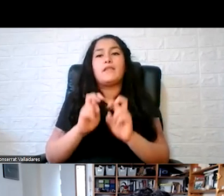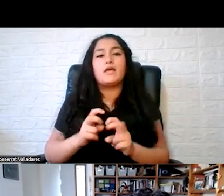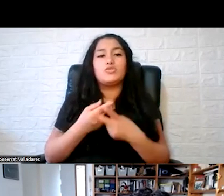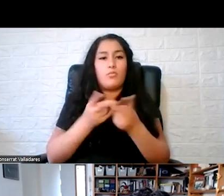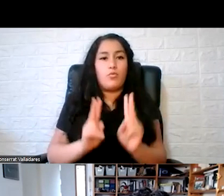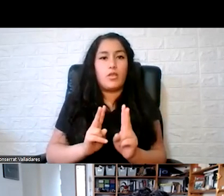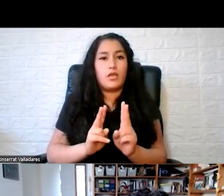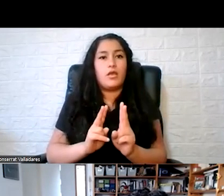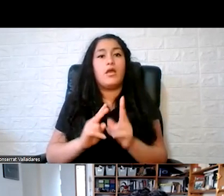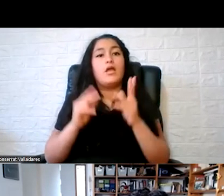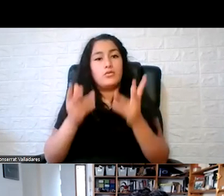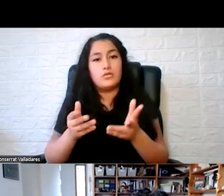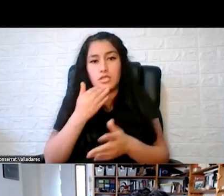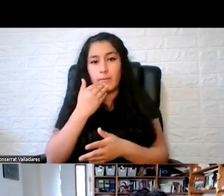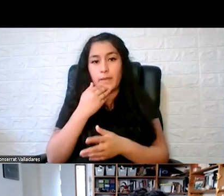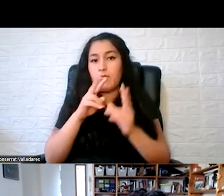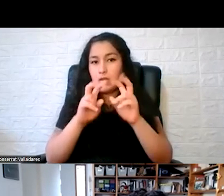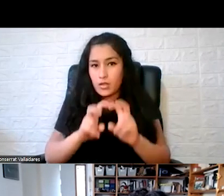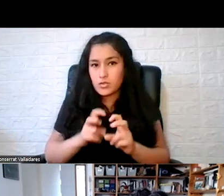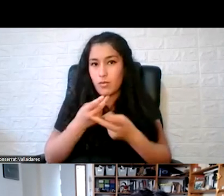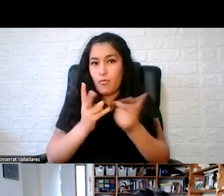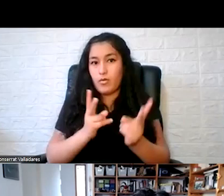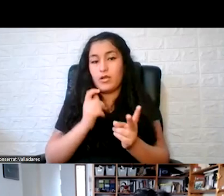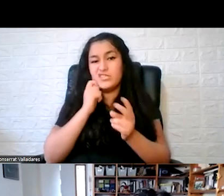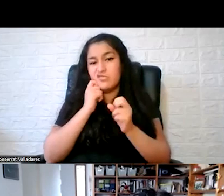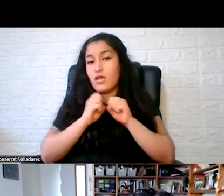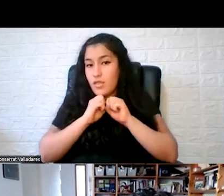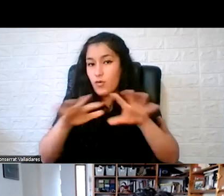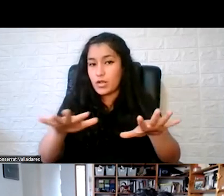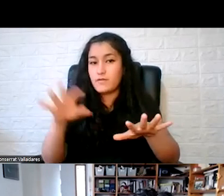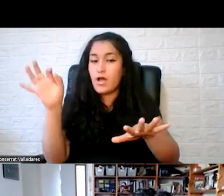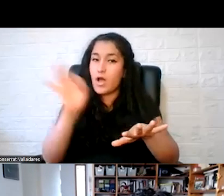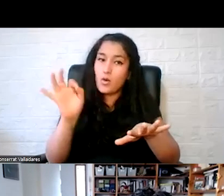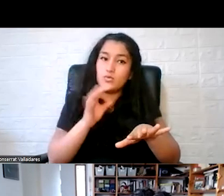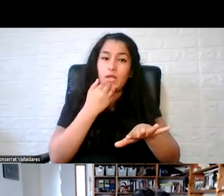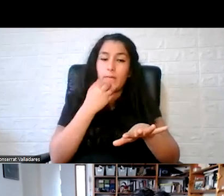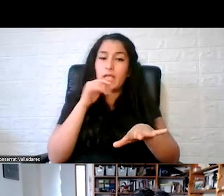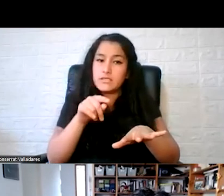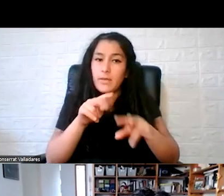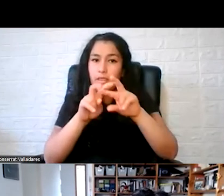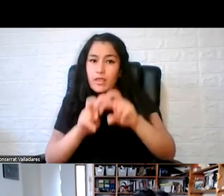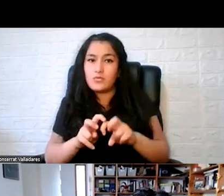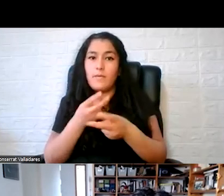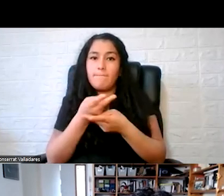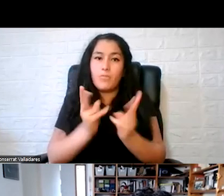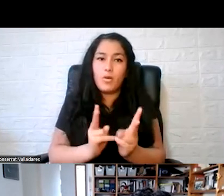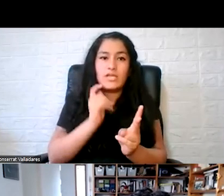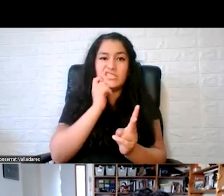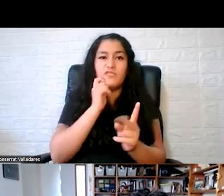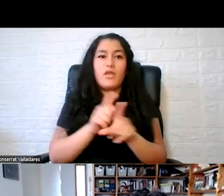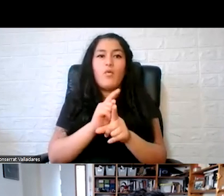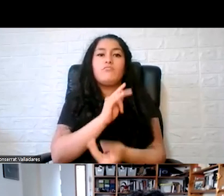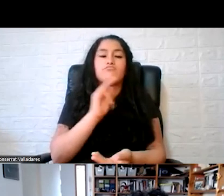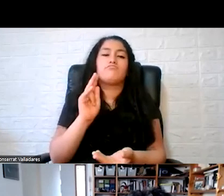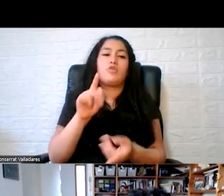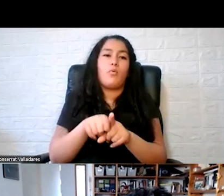La investigación puede ser pública meramente divulgativa, pero otra cosa es cuando esa investigación es pública y se posiciona